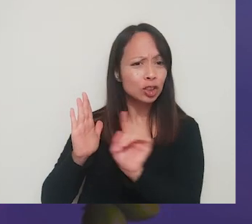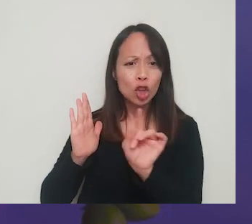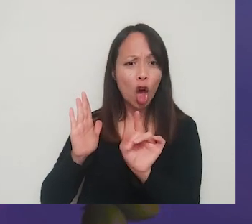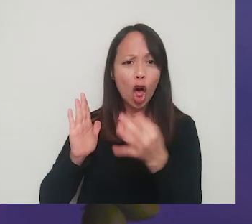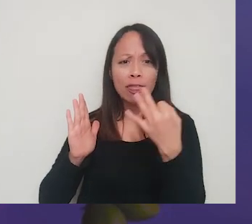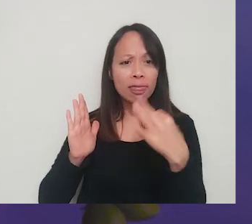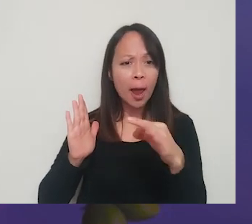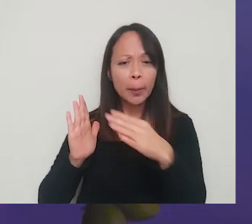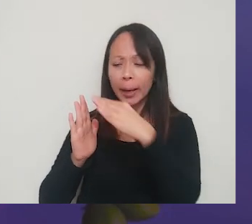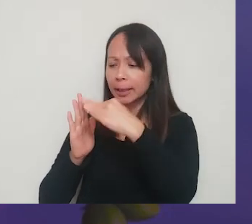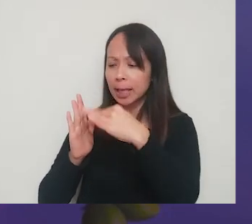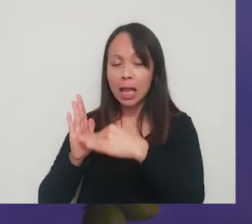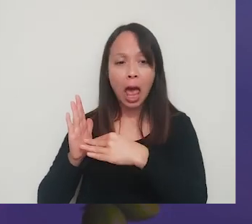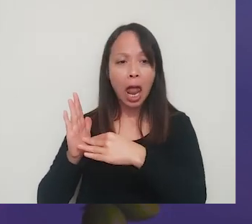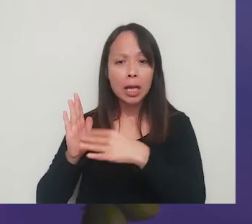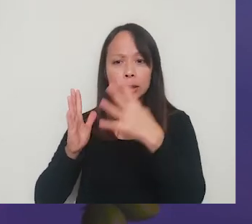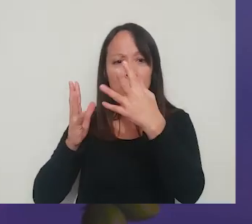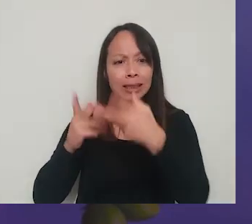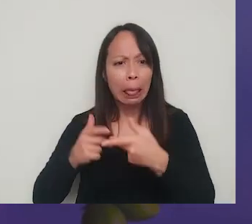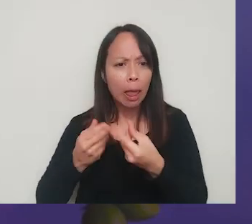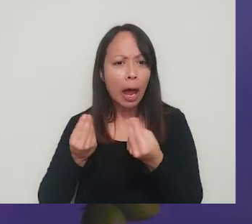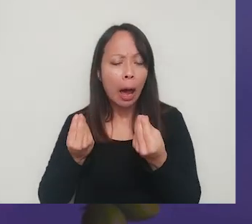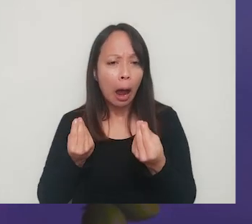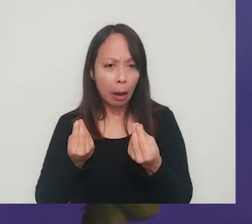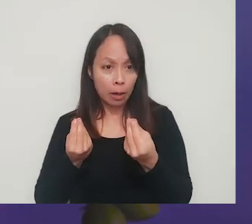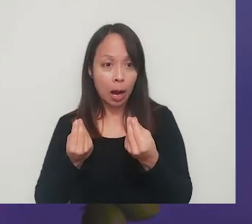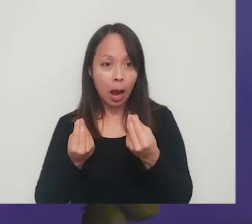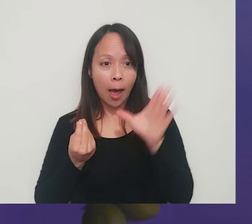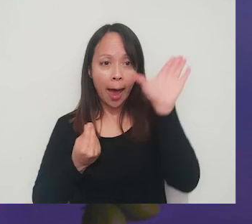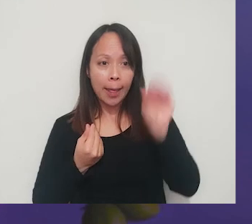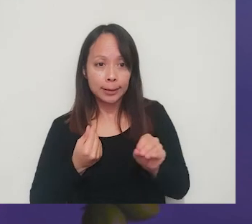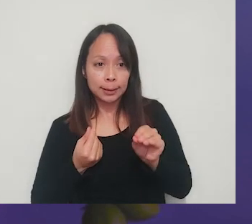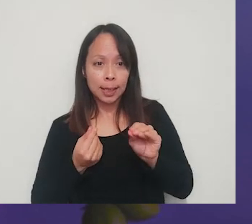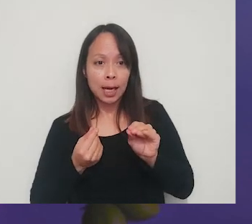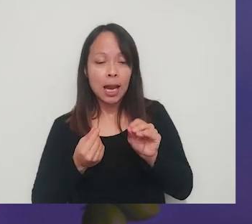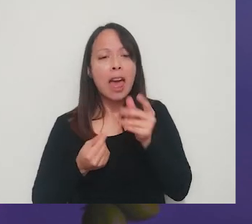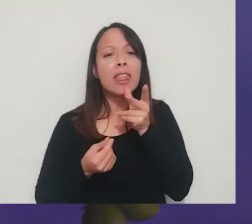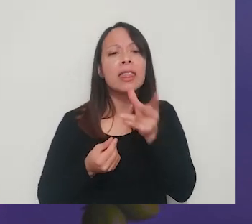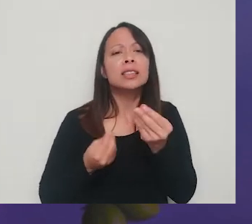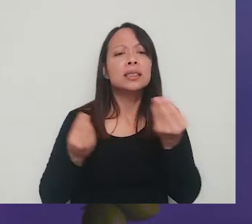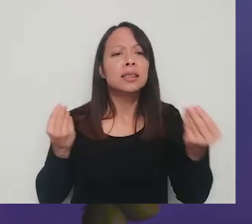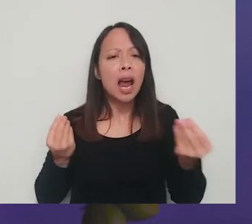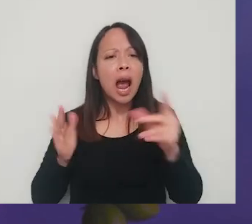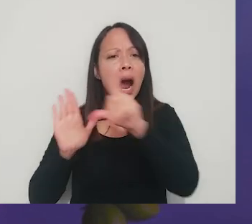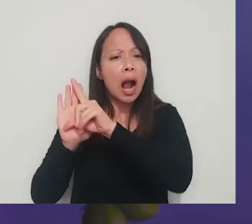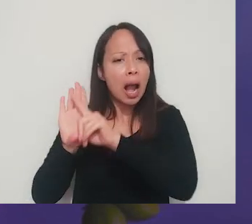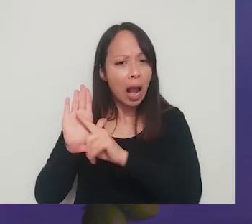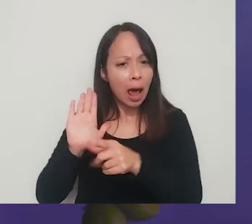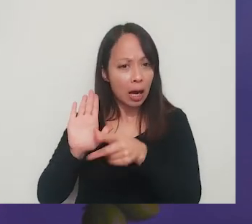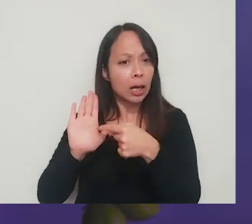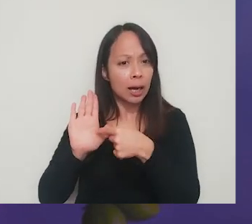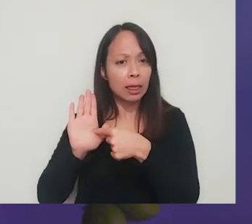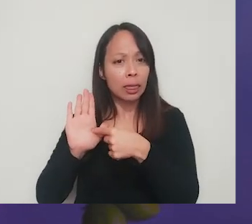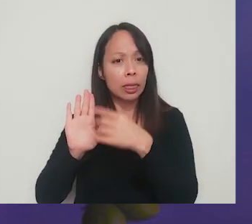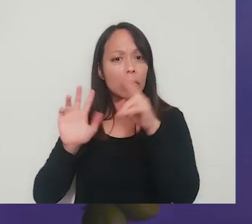sino que por el contrario, la interpretación tiene que ser sistémica. El ordenamiento jurídico argentino abarca no solamente las